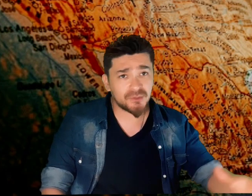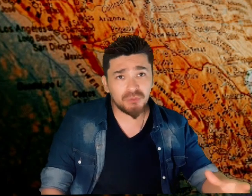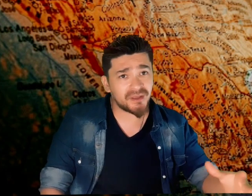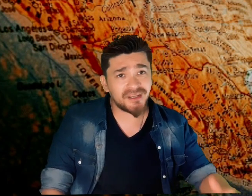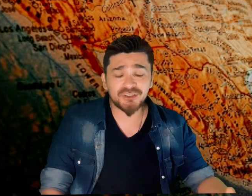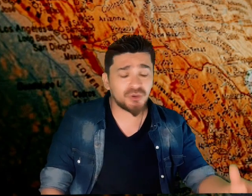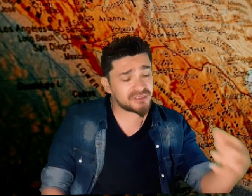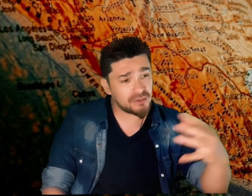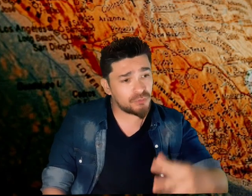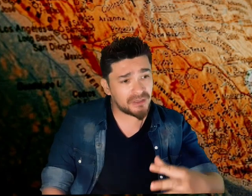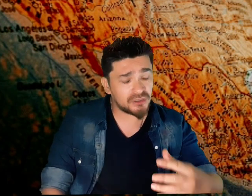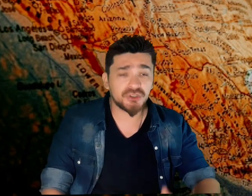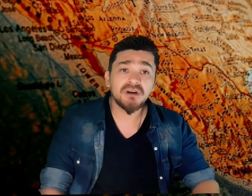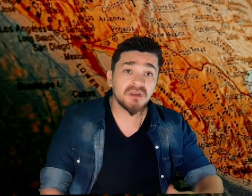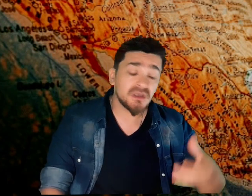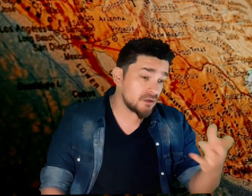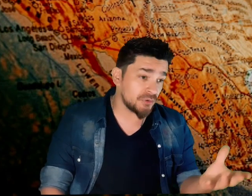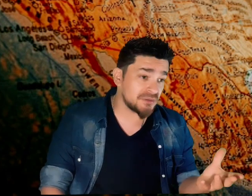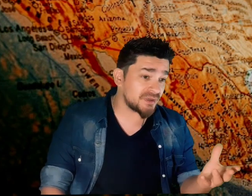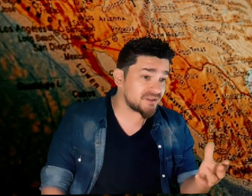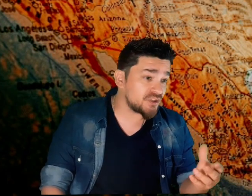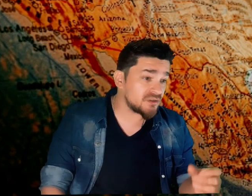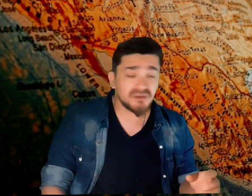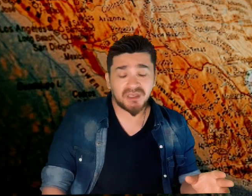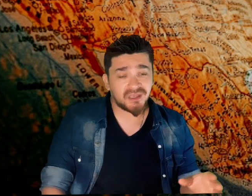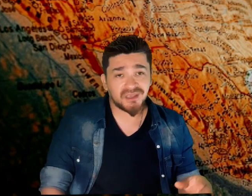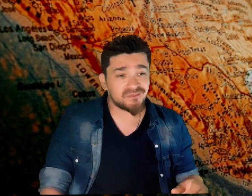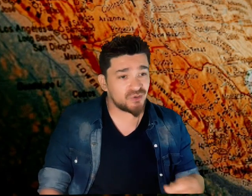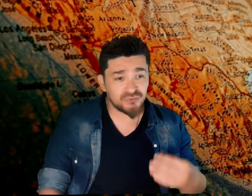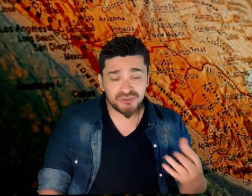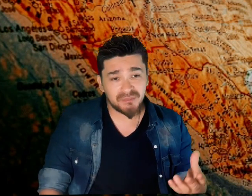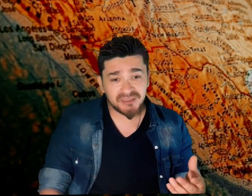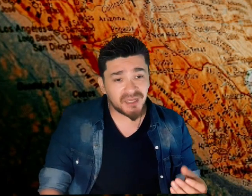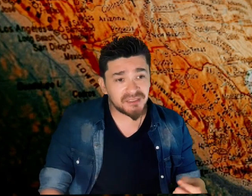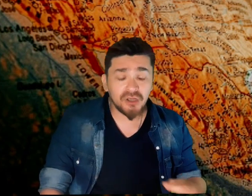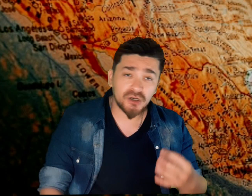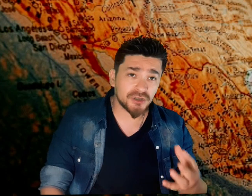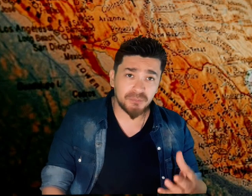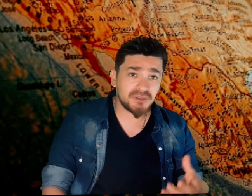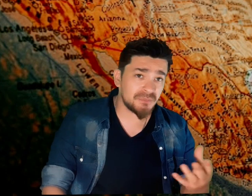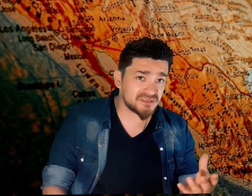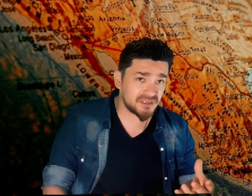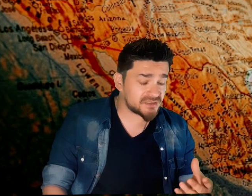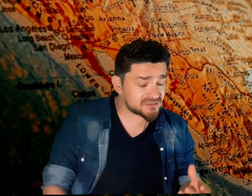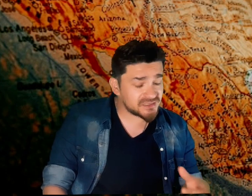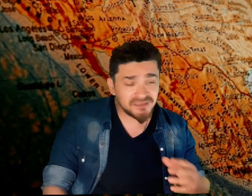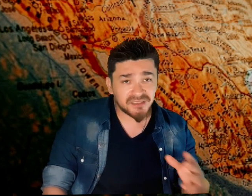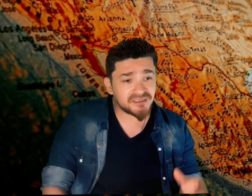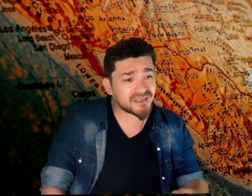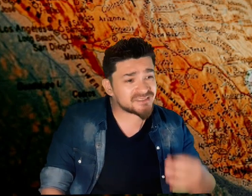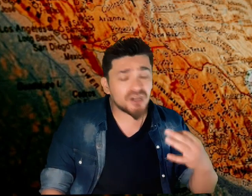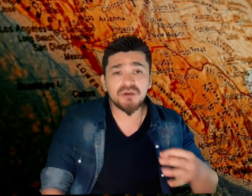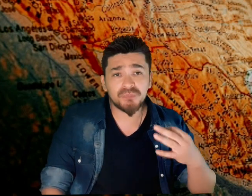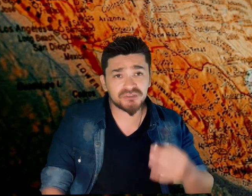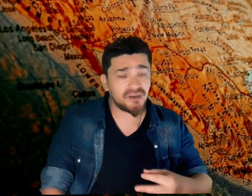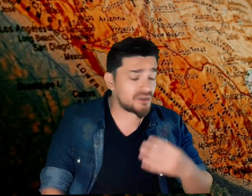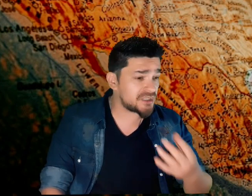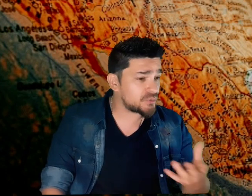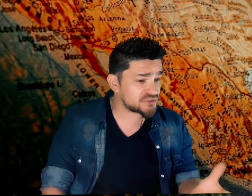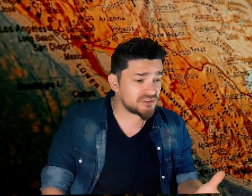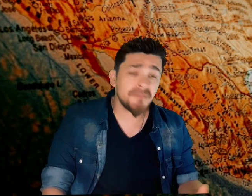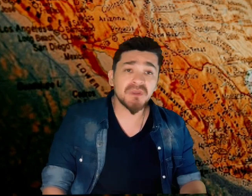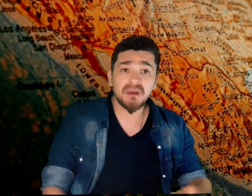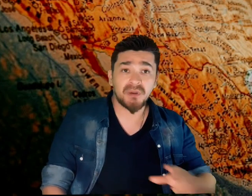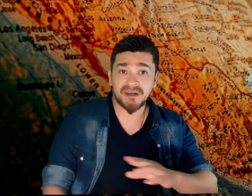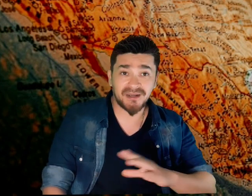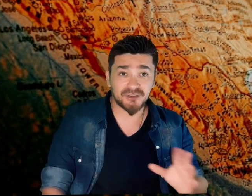vos tenés la culpa de esto, vos tenés la culpa del otro. Como siempre les digo, lo fundamental y lo que corresponde al presidente es intentar hacer lo imposible lo